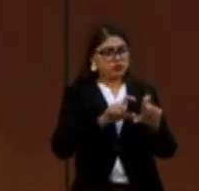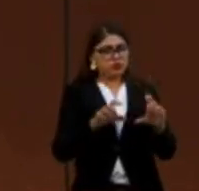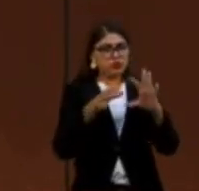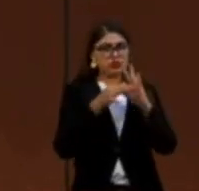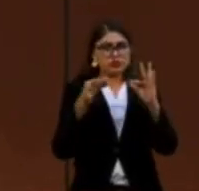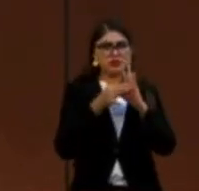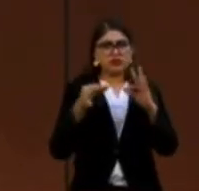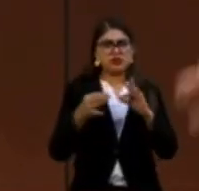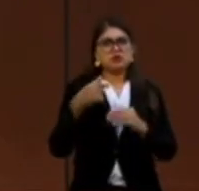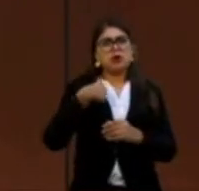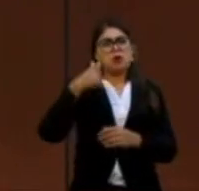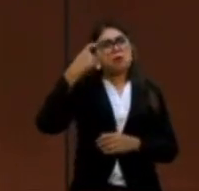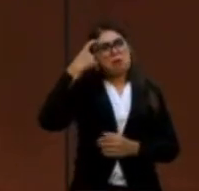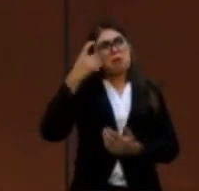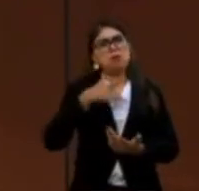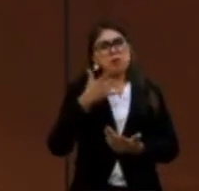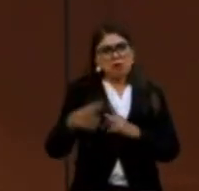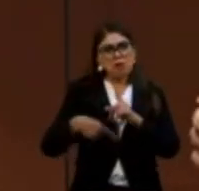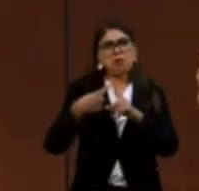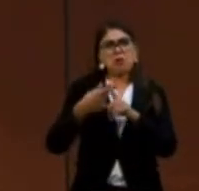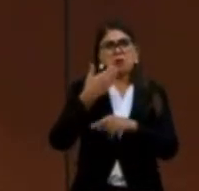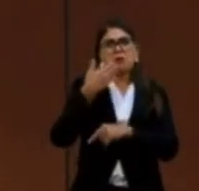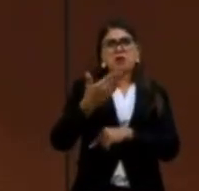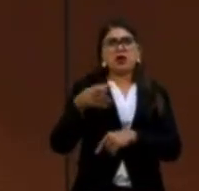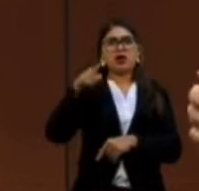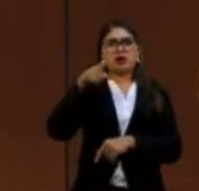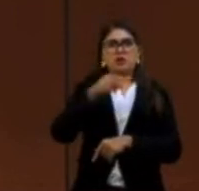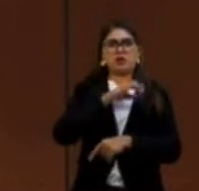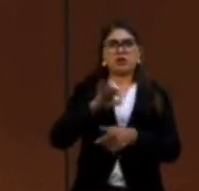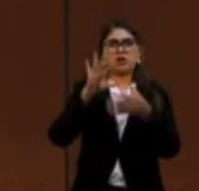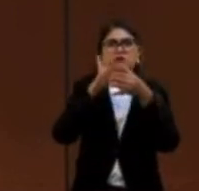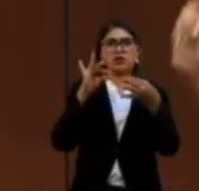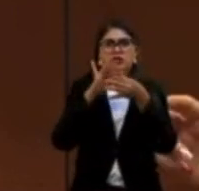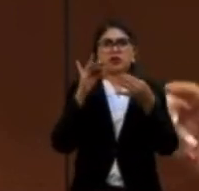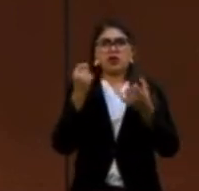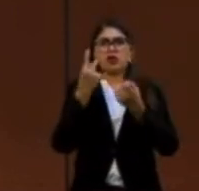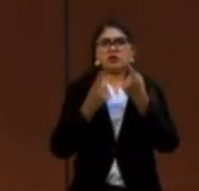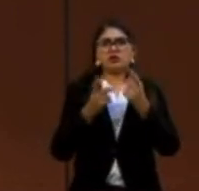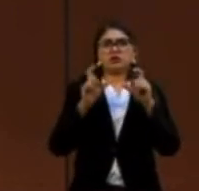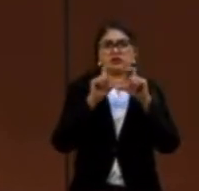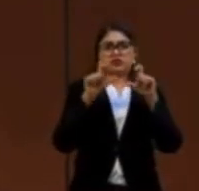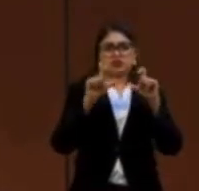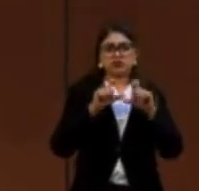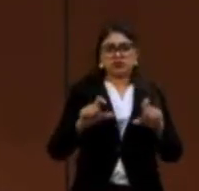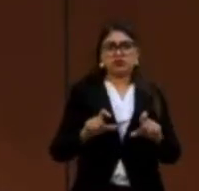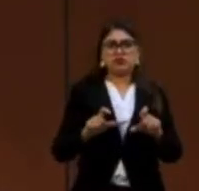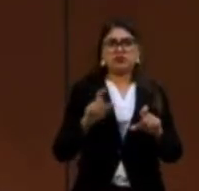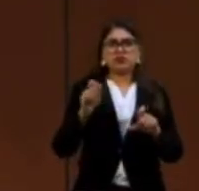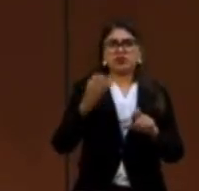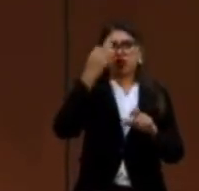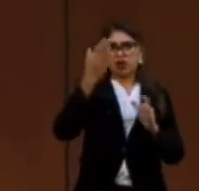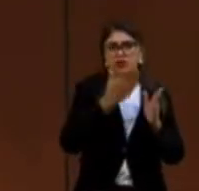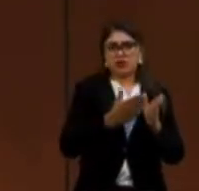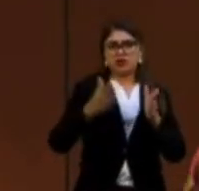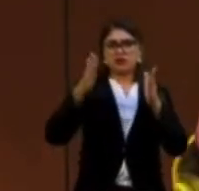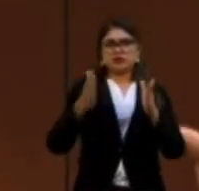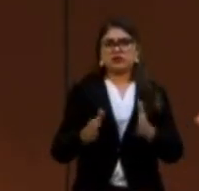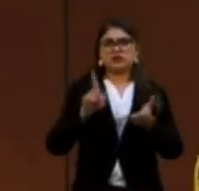veo muy positivo que se pueda especificar algunos términos en la temporalidad de